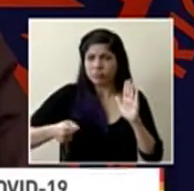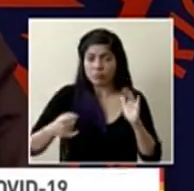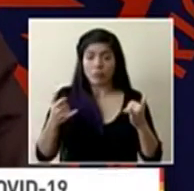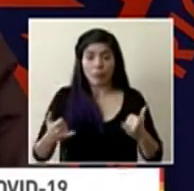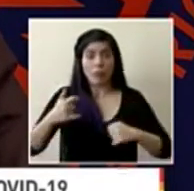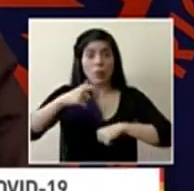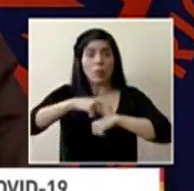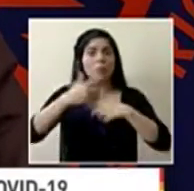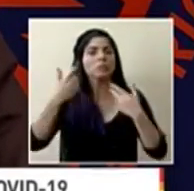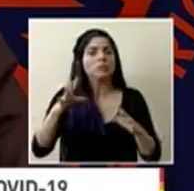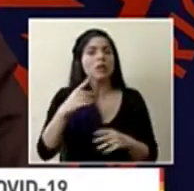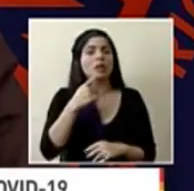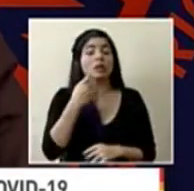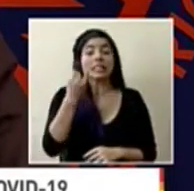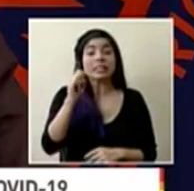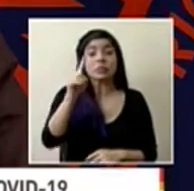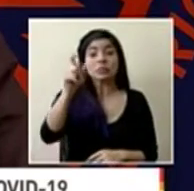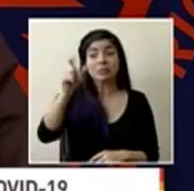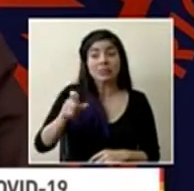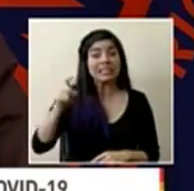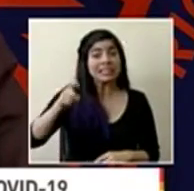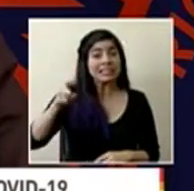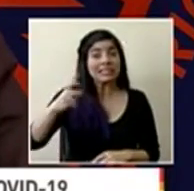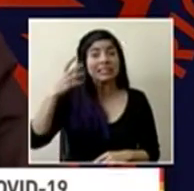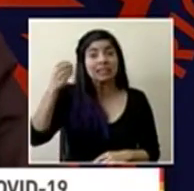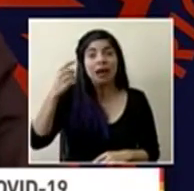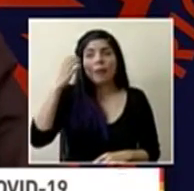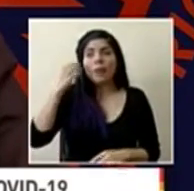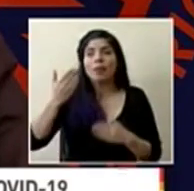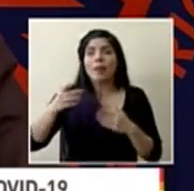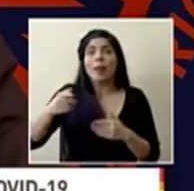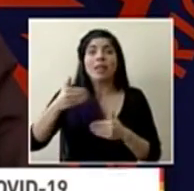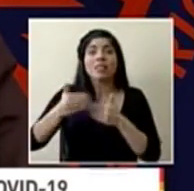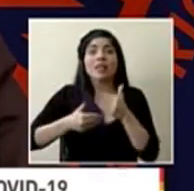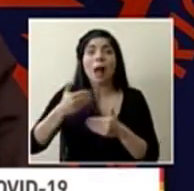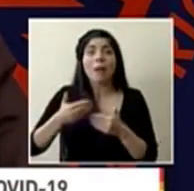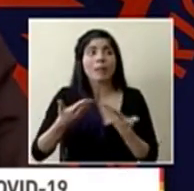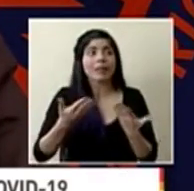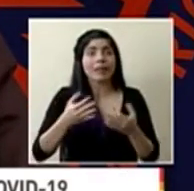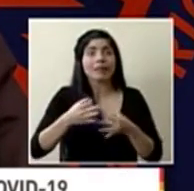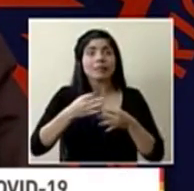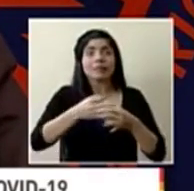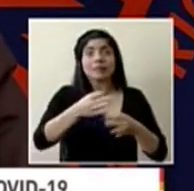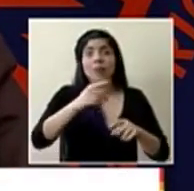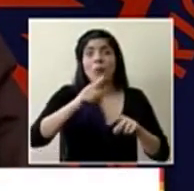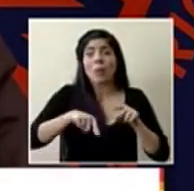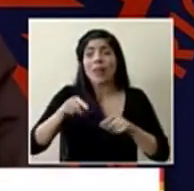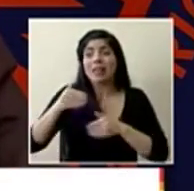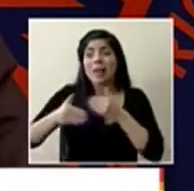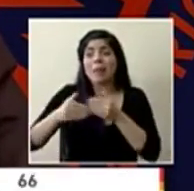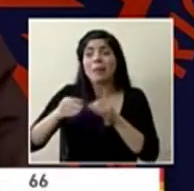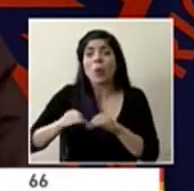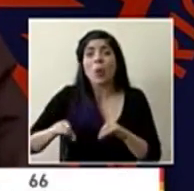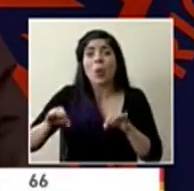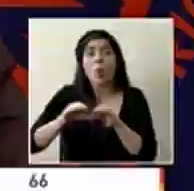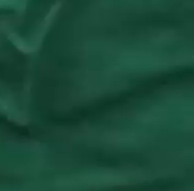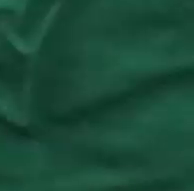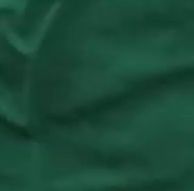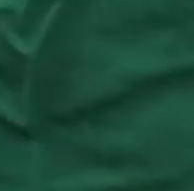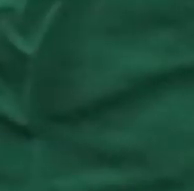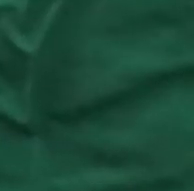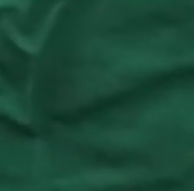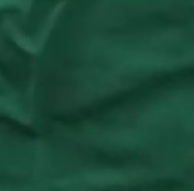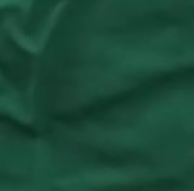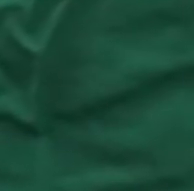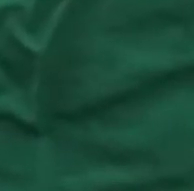ya hemos dicho, la persona que tiene que salir, porque hay trámites que no pueden posponerse, que son muy, muy importantes y que nadie más puede hacerlos por